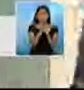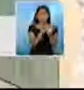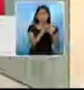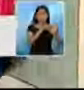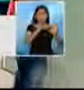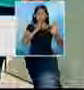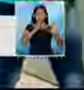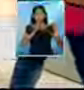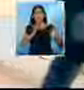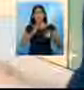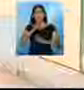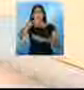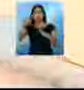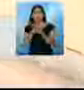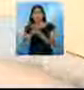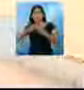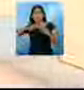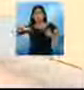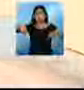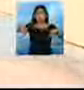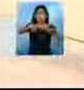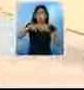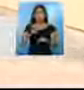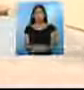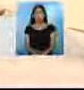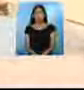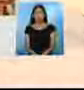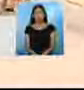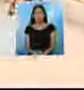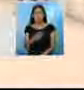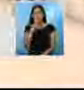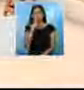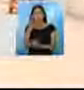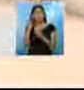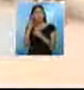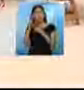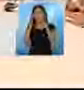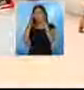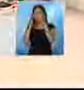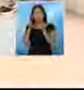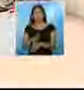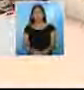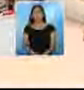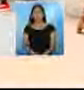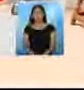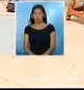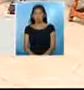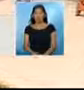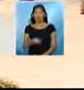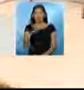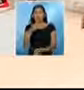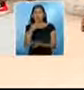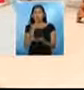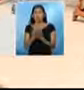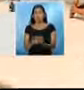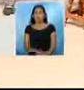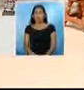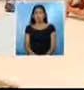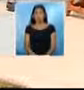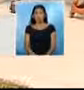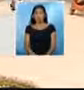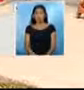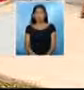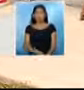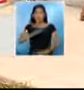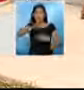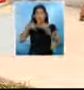que va a dar toda la vuelta a la manzana, así que vamos a estar a la expectativa, sin duda, de lo que vaya a suceder y sobre todo